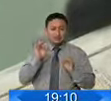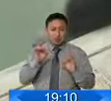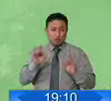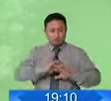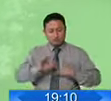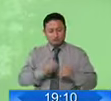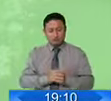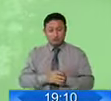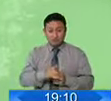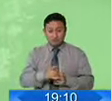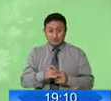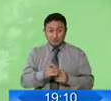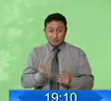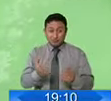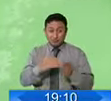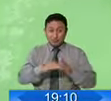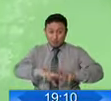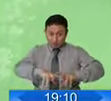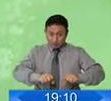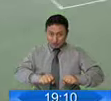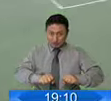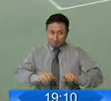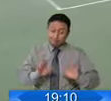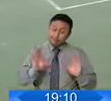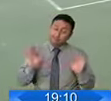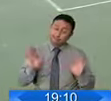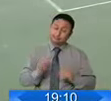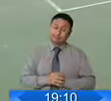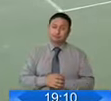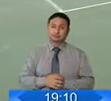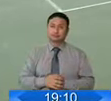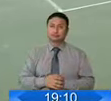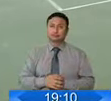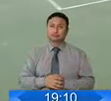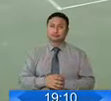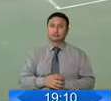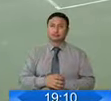ganas de seguir robando, nadie sabe. En Quito informó Iván Casamén.